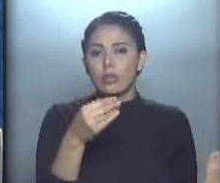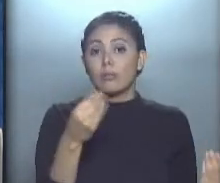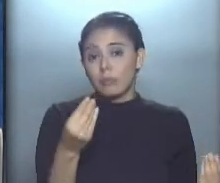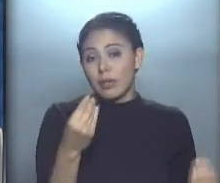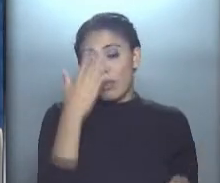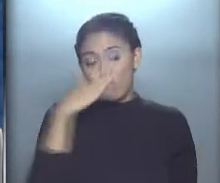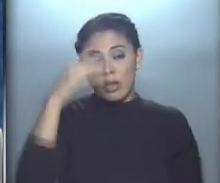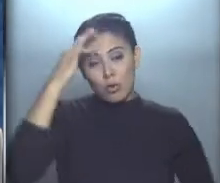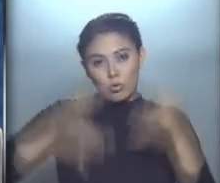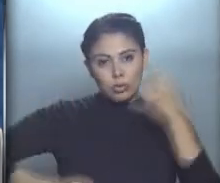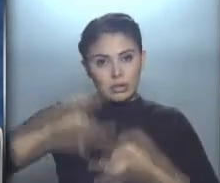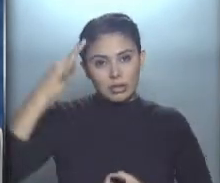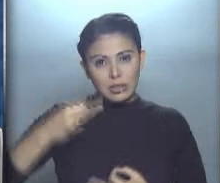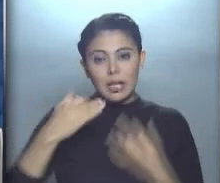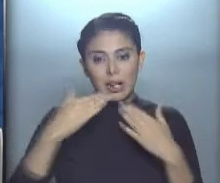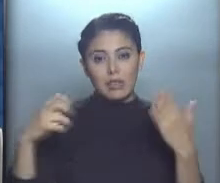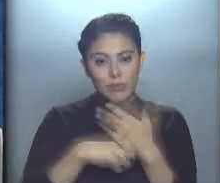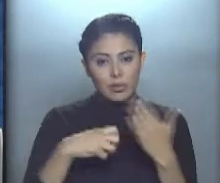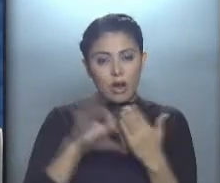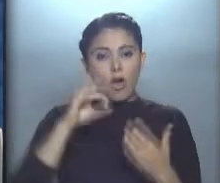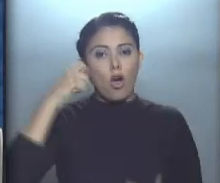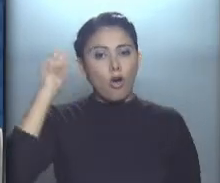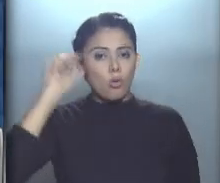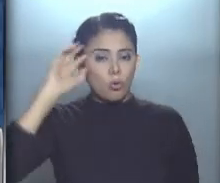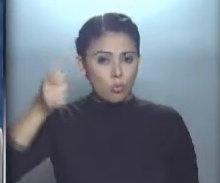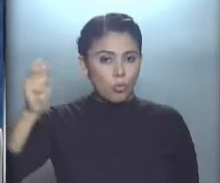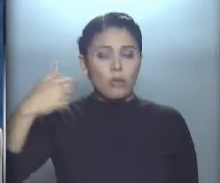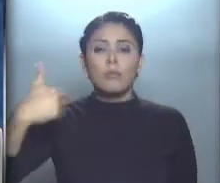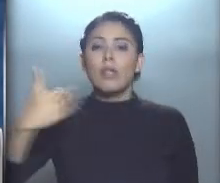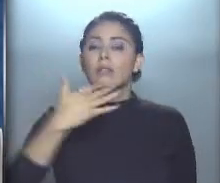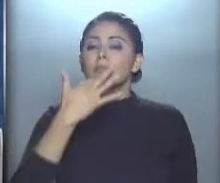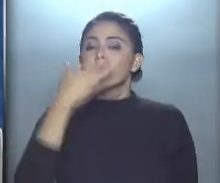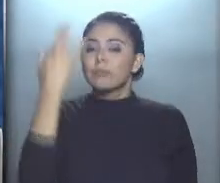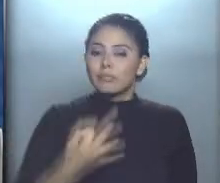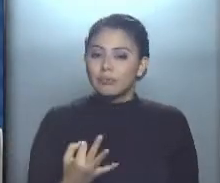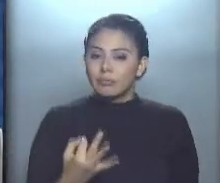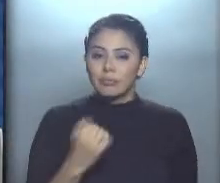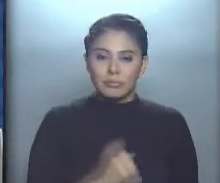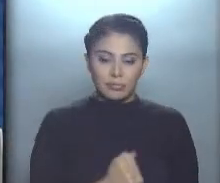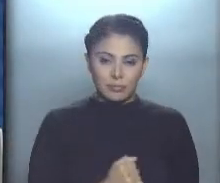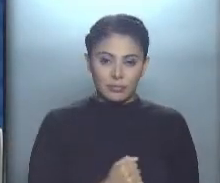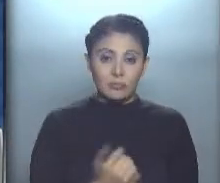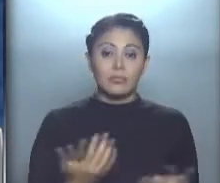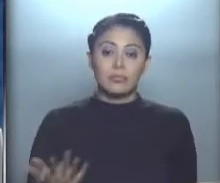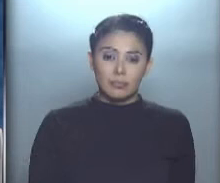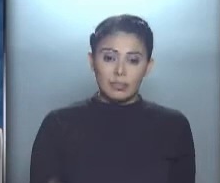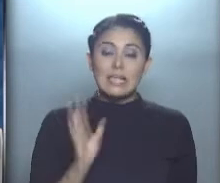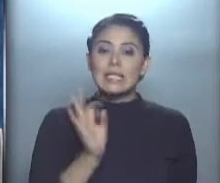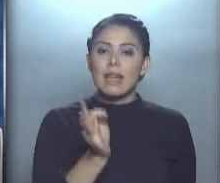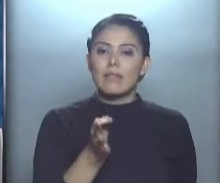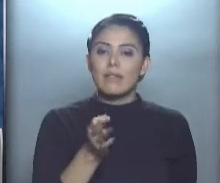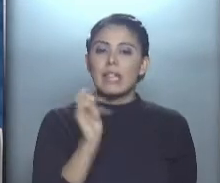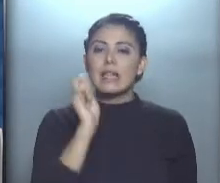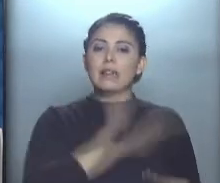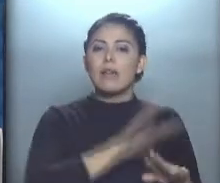la justicia, sea a través de los fiscales actuantes o los jueces correspondientes, puedan definitivamente actuar y, en consecuencia, determinar el grado